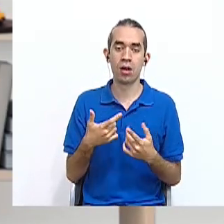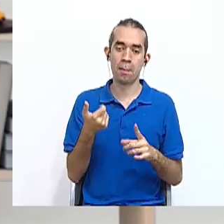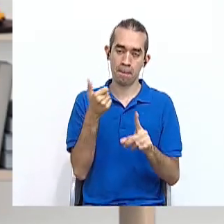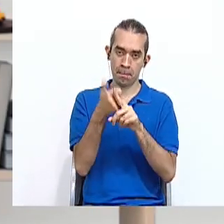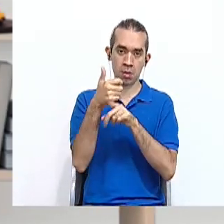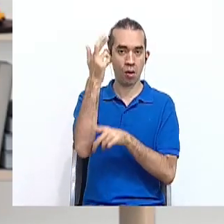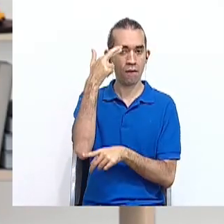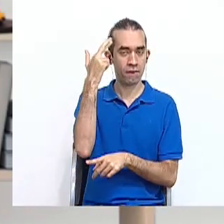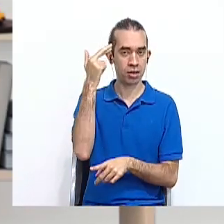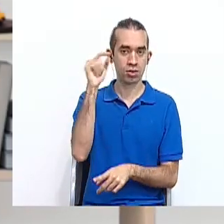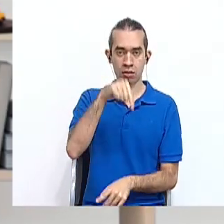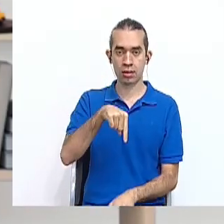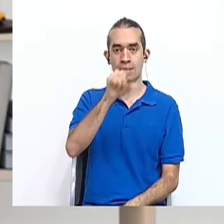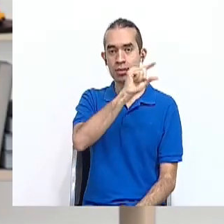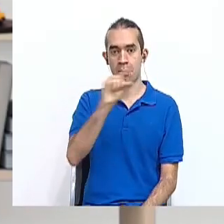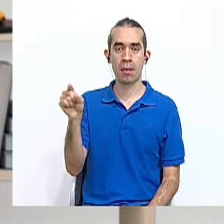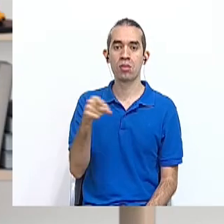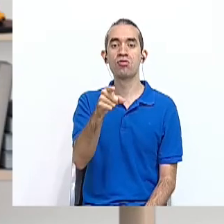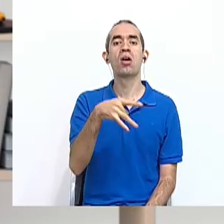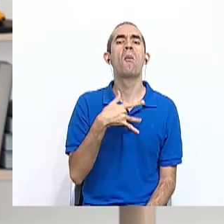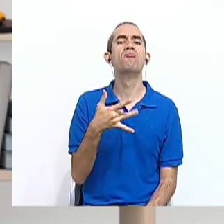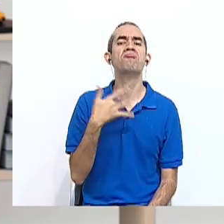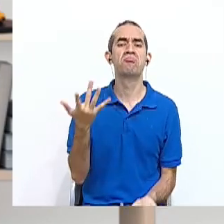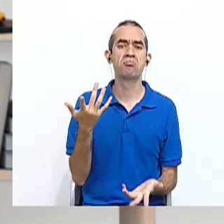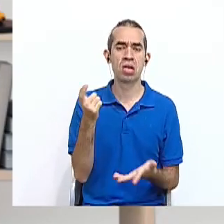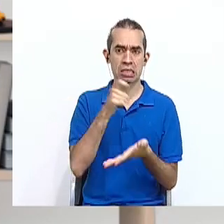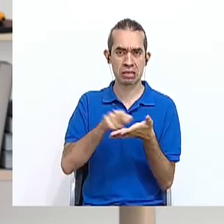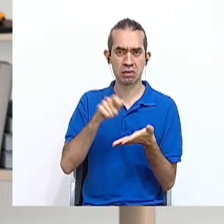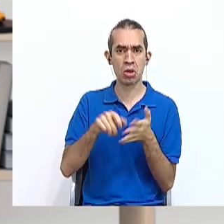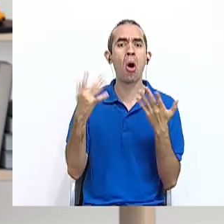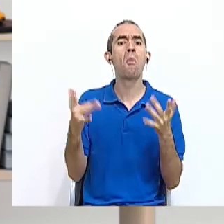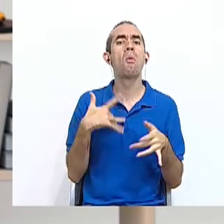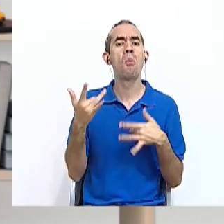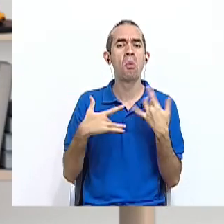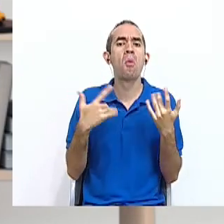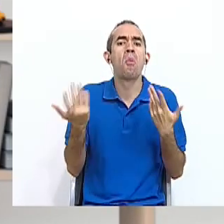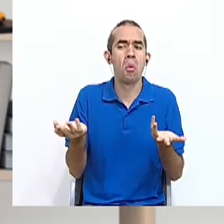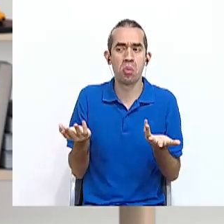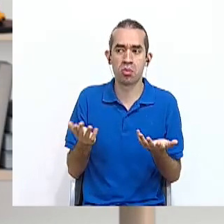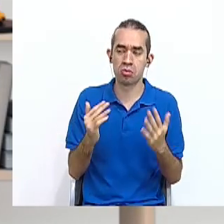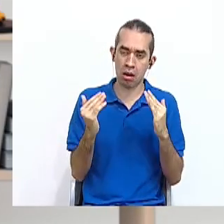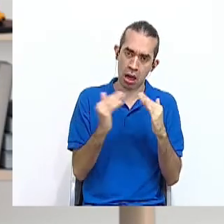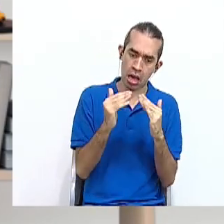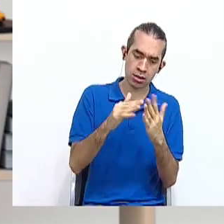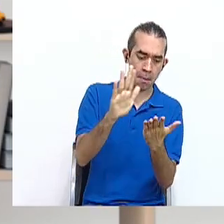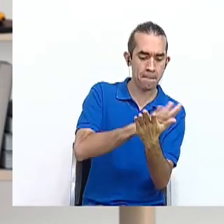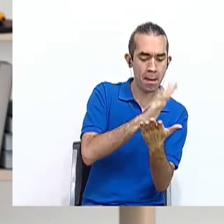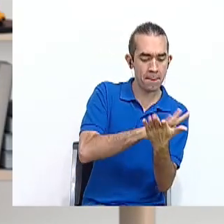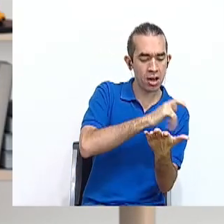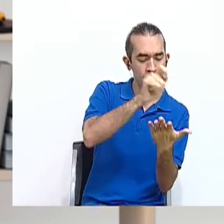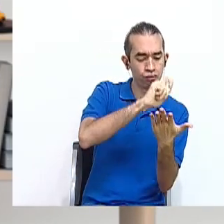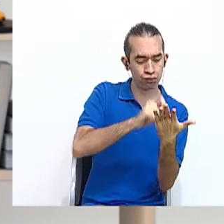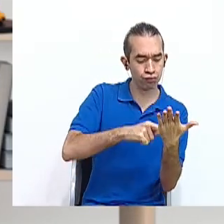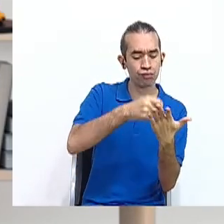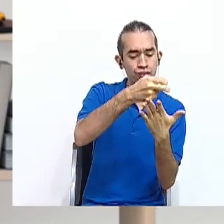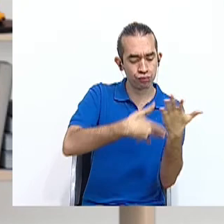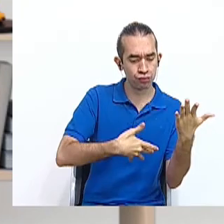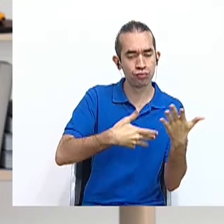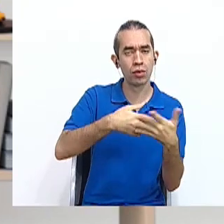semana. ¿Cómo me siento cuando estoy escribiendo? ¿Cómo me siento cuando estoy en casa frente al papel planificando nuestro